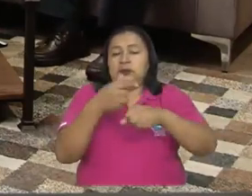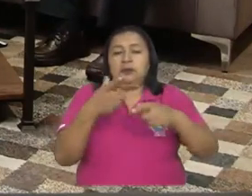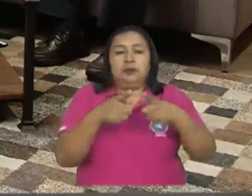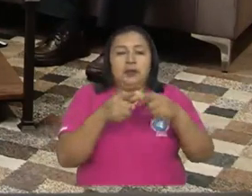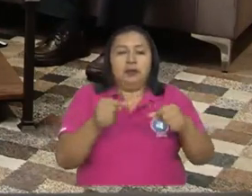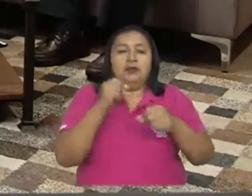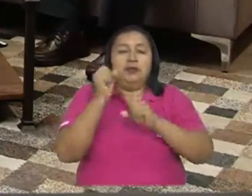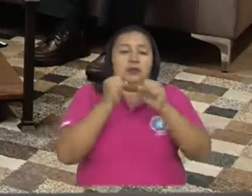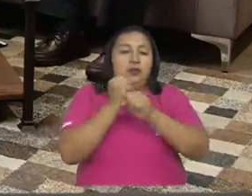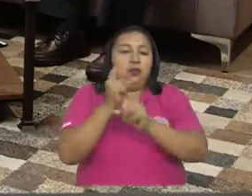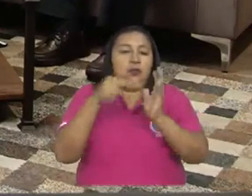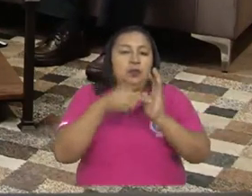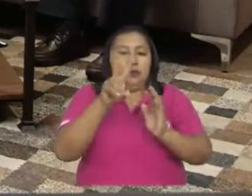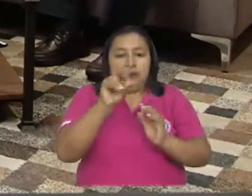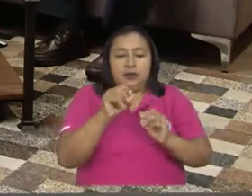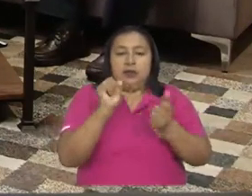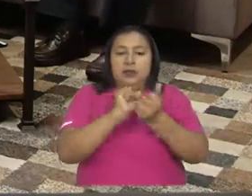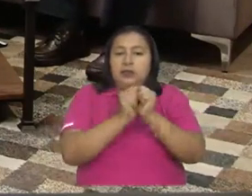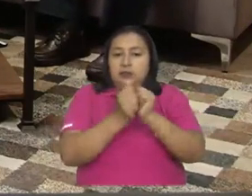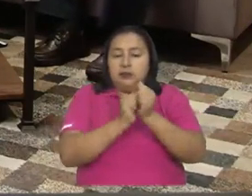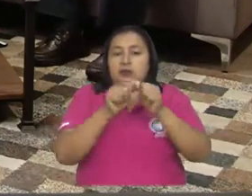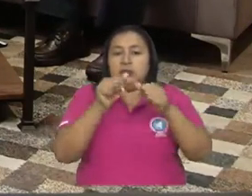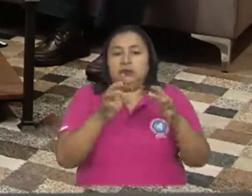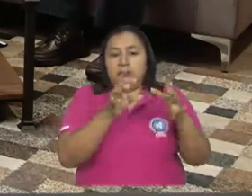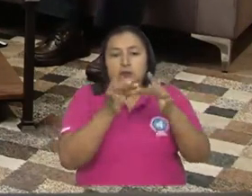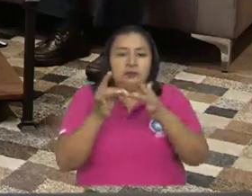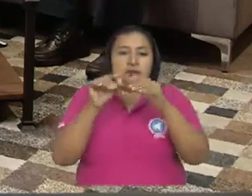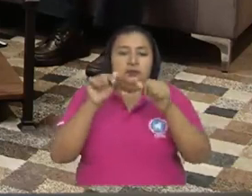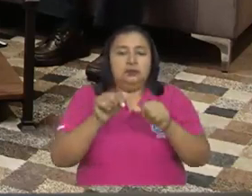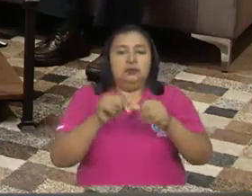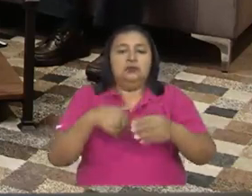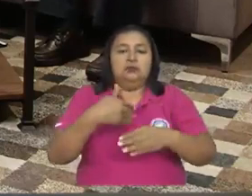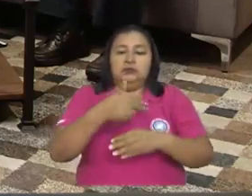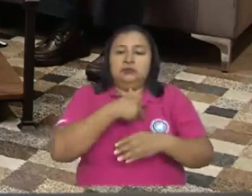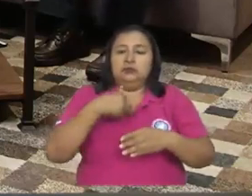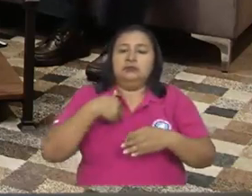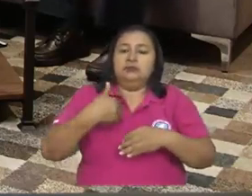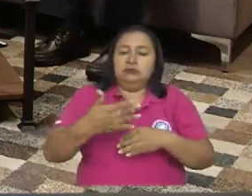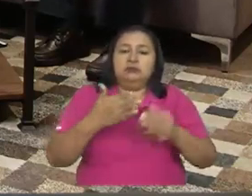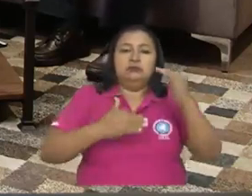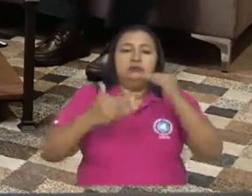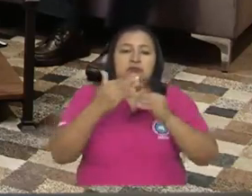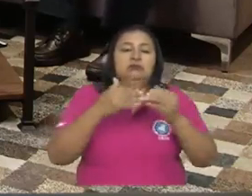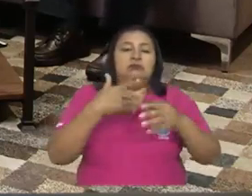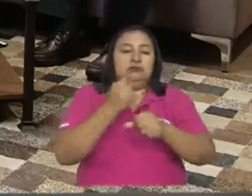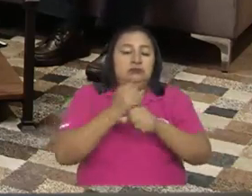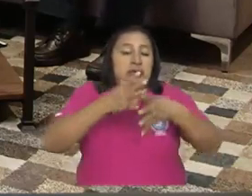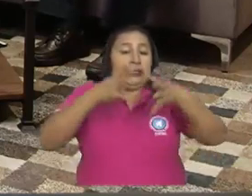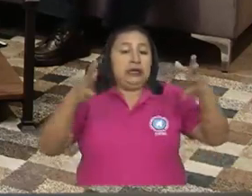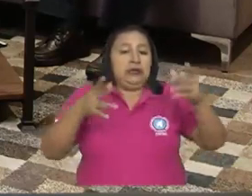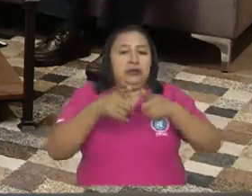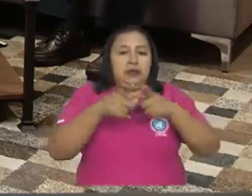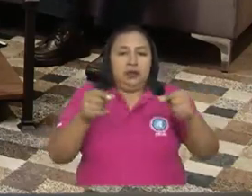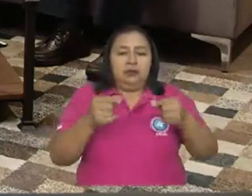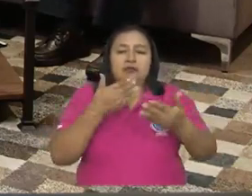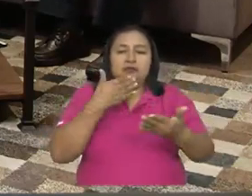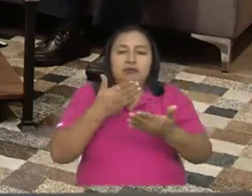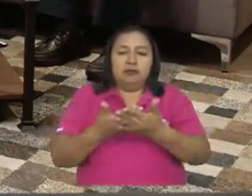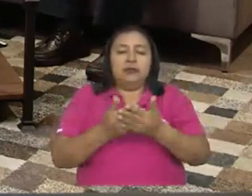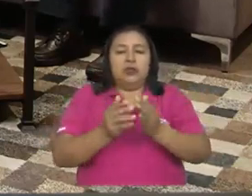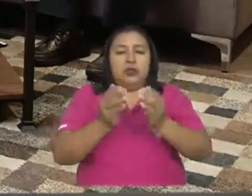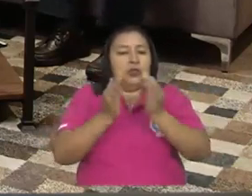año 2020 y el deporte ahí precisamente haciendo más grande a la capital. Le